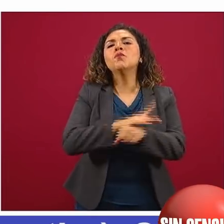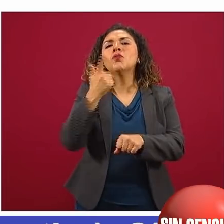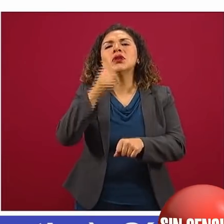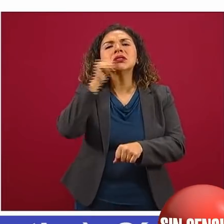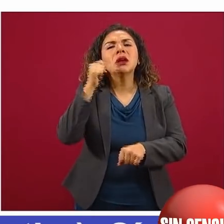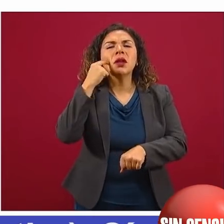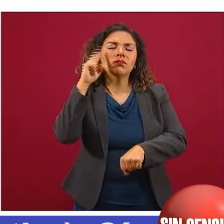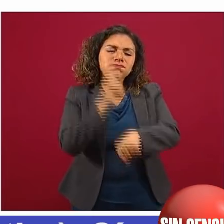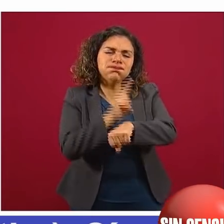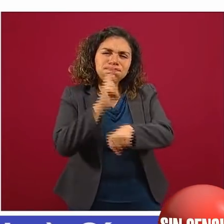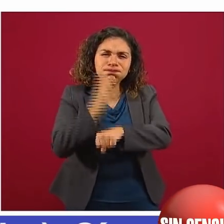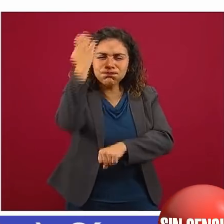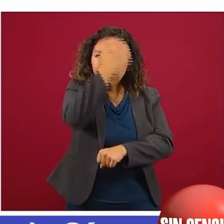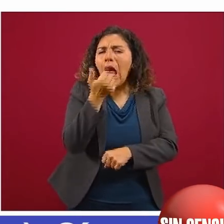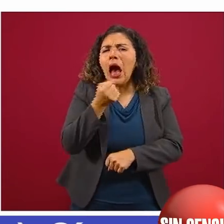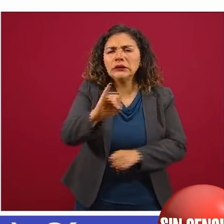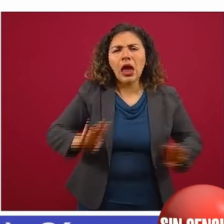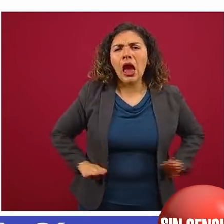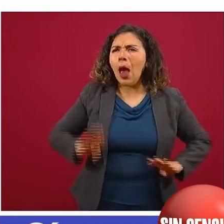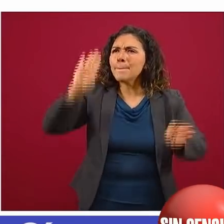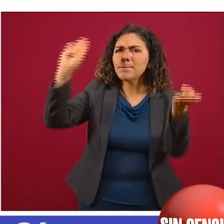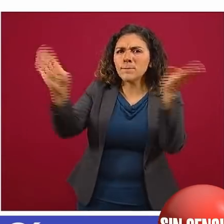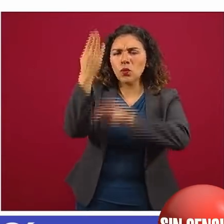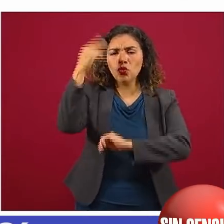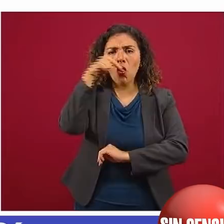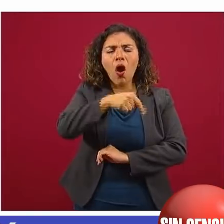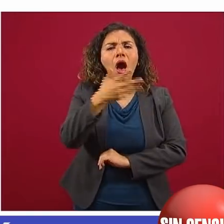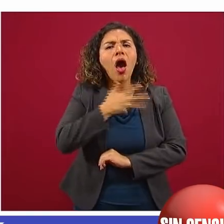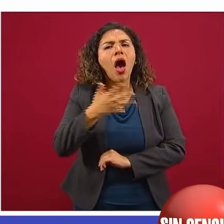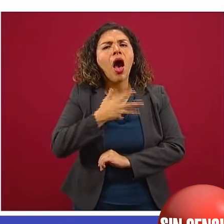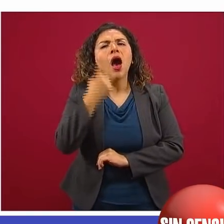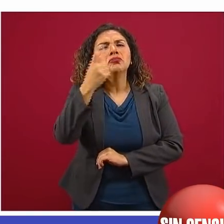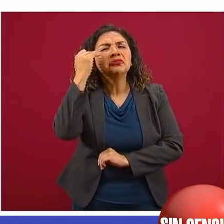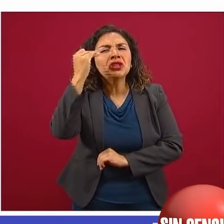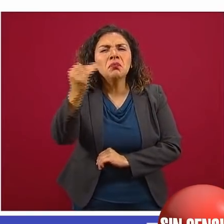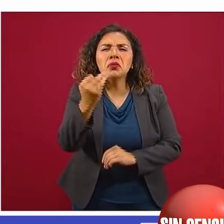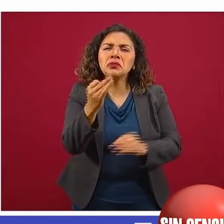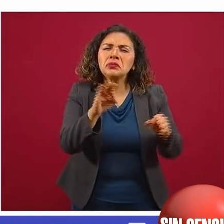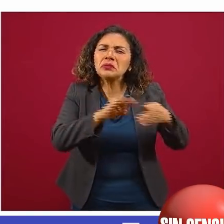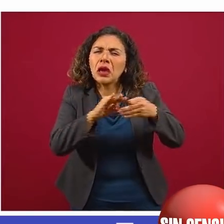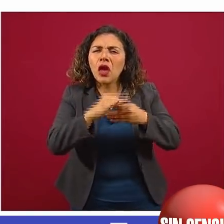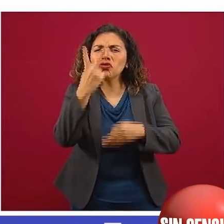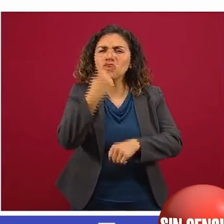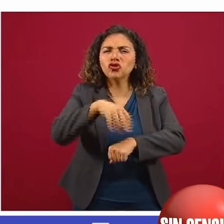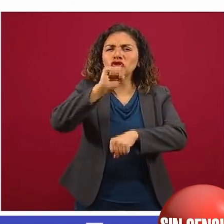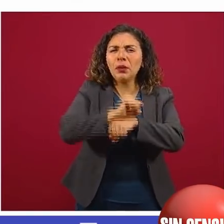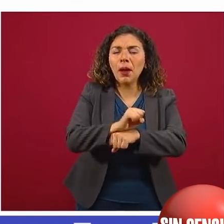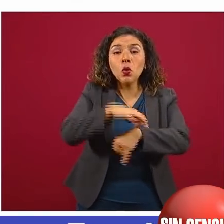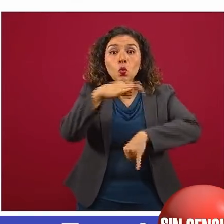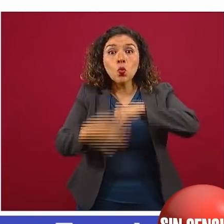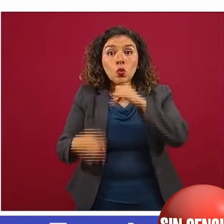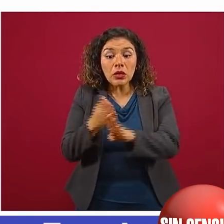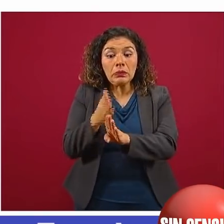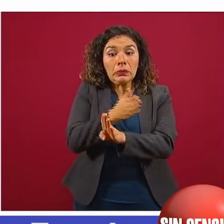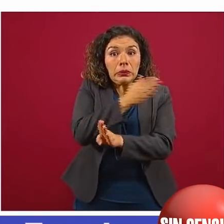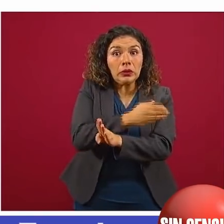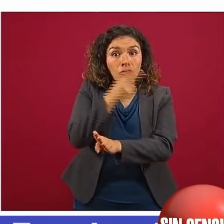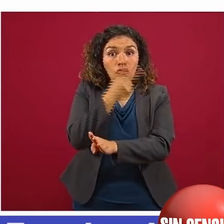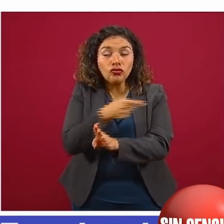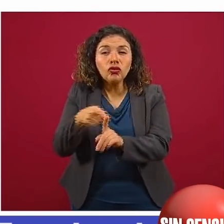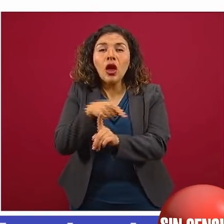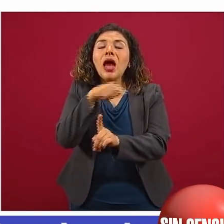de vigilancia epidemiológica del mundo existe una etapa de aproximadamente 2 semanas, las más recientes, en donde el